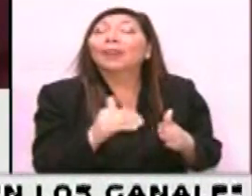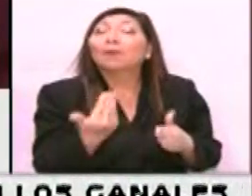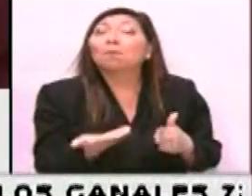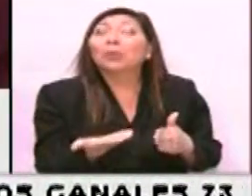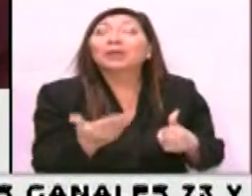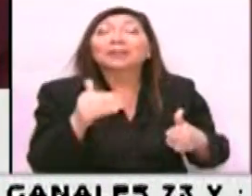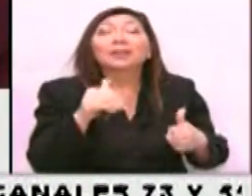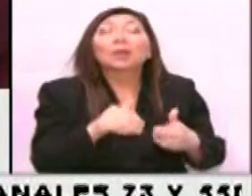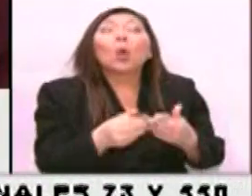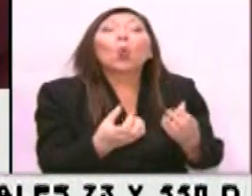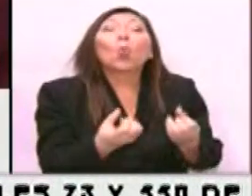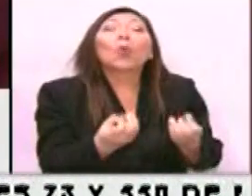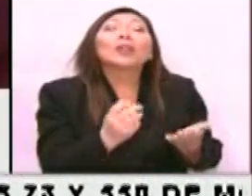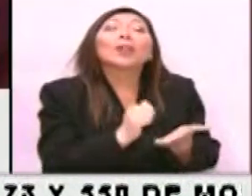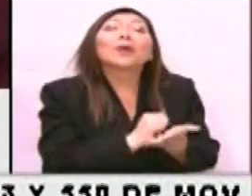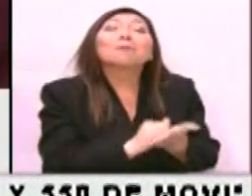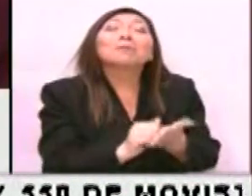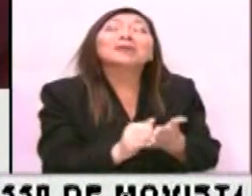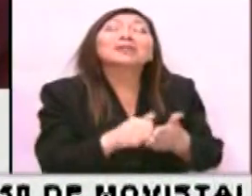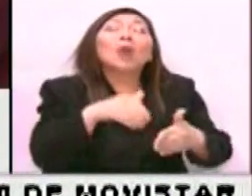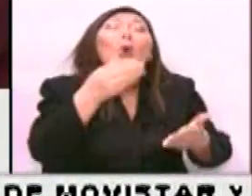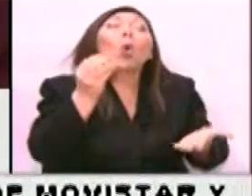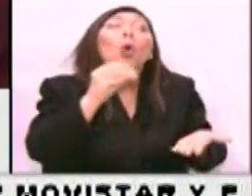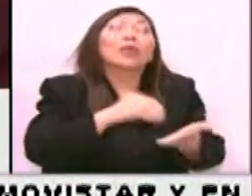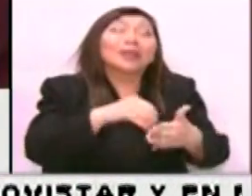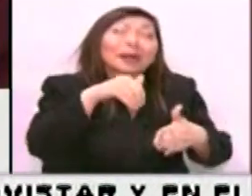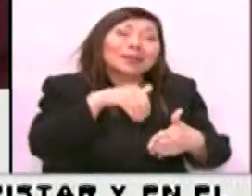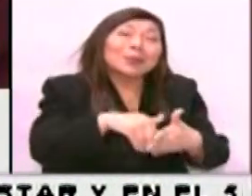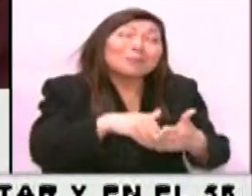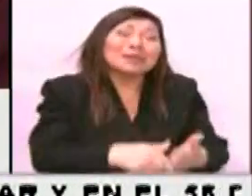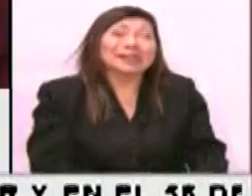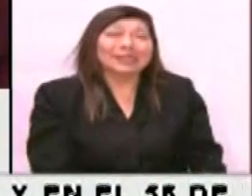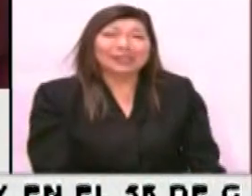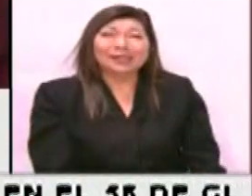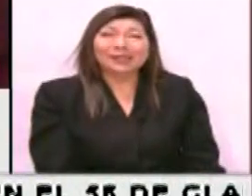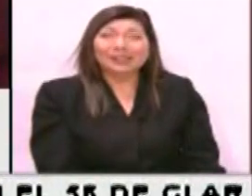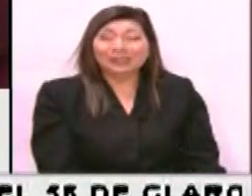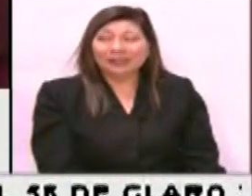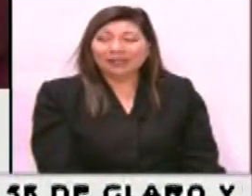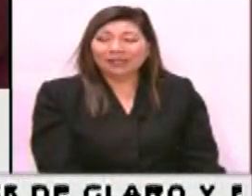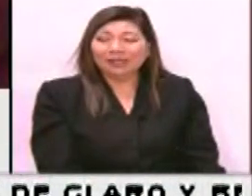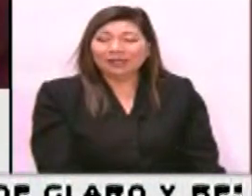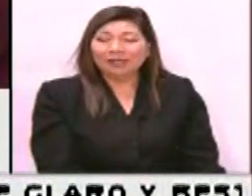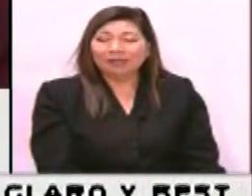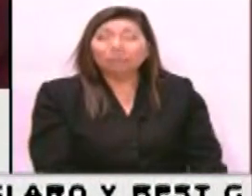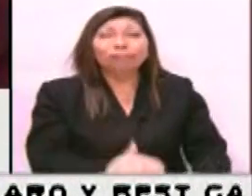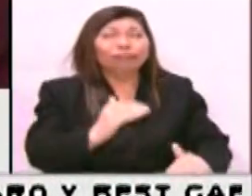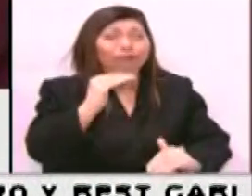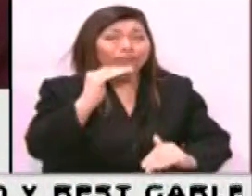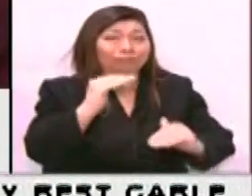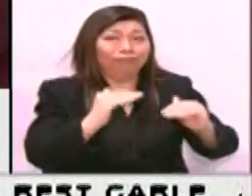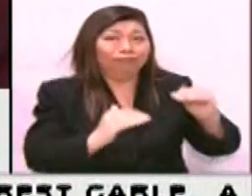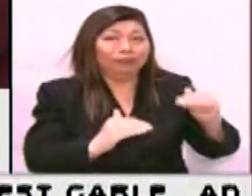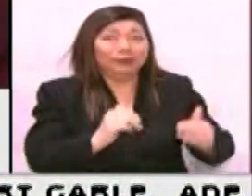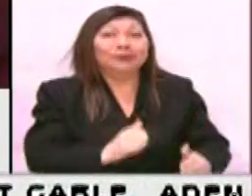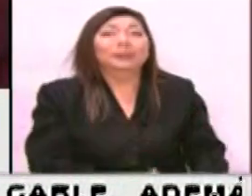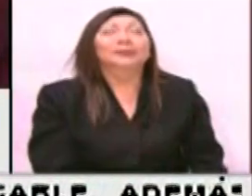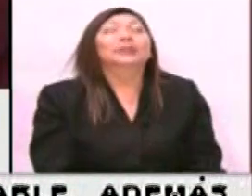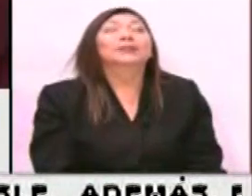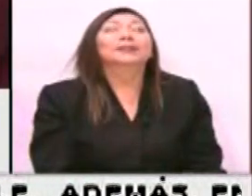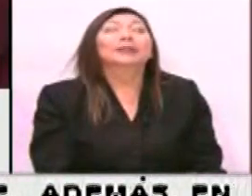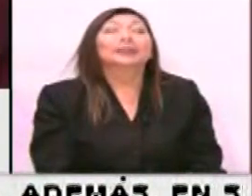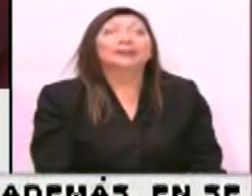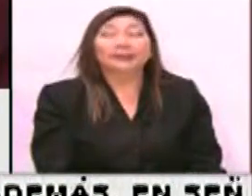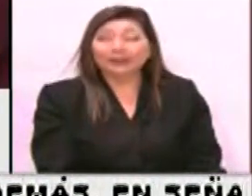entren en campaña, ¿cuántos meses dura la campaña? Y las campañas son alteradoras,